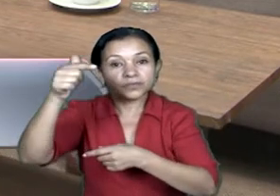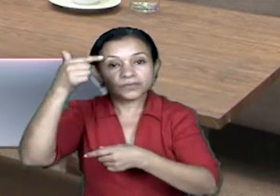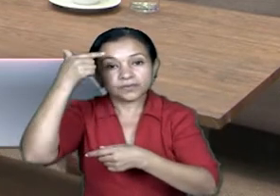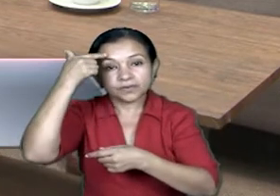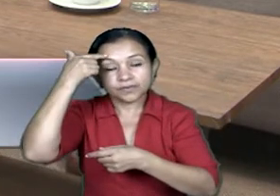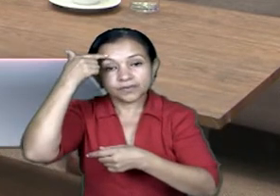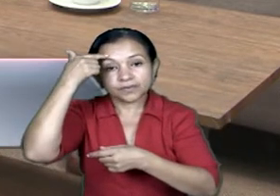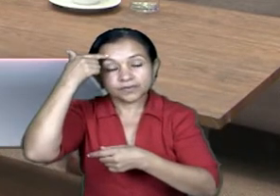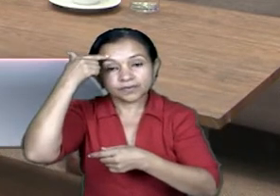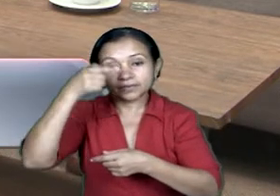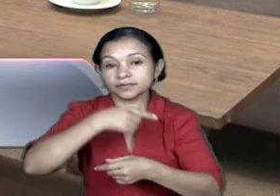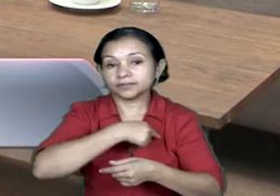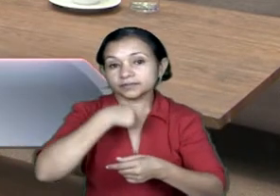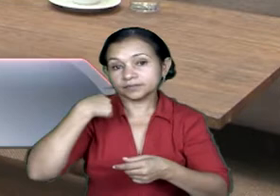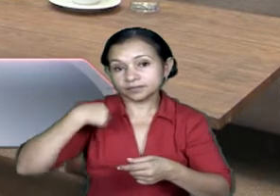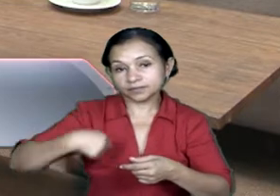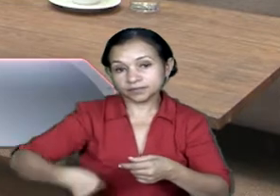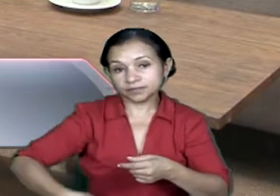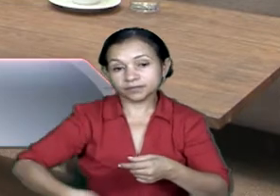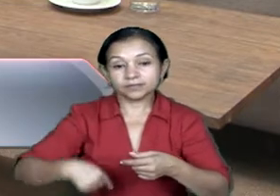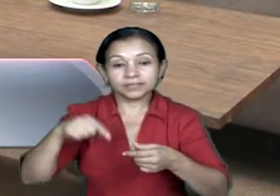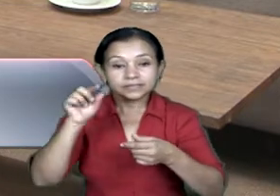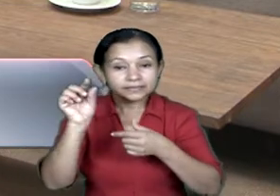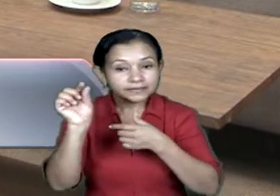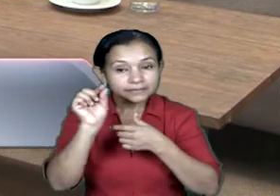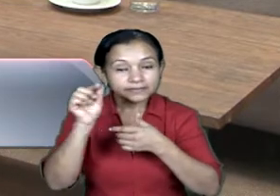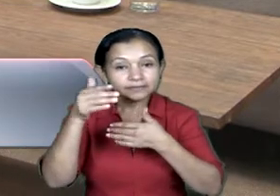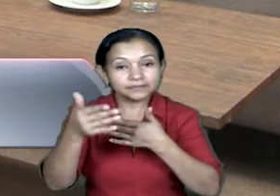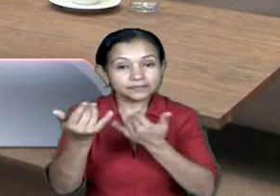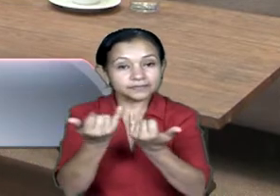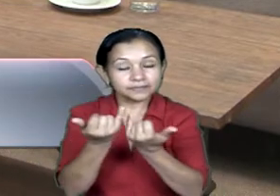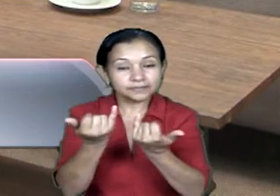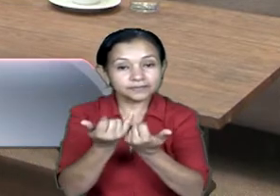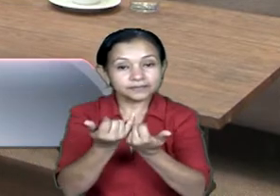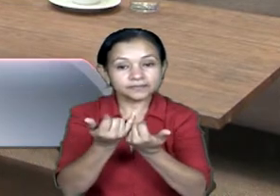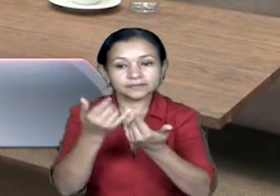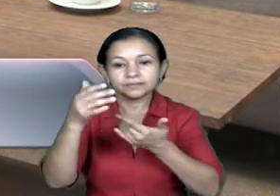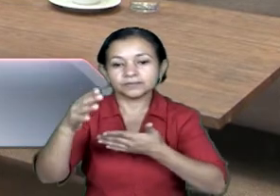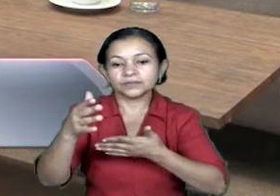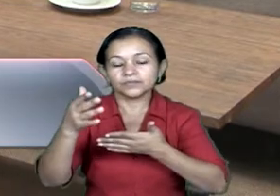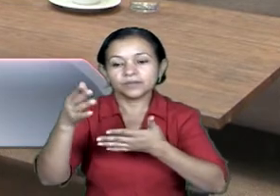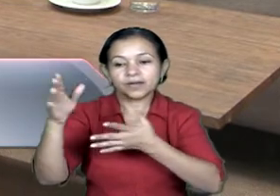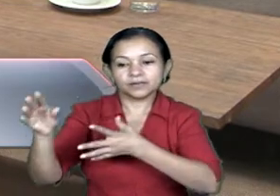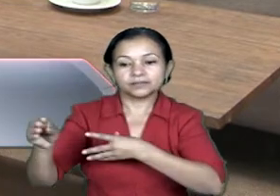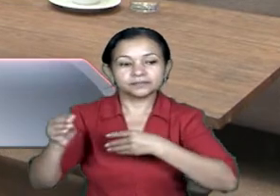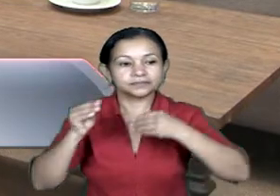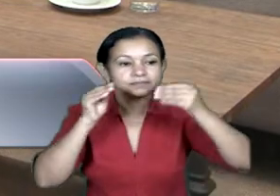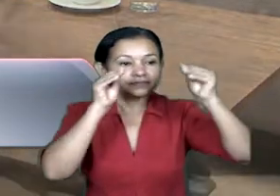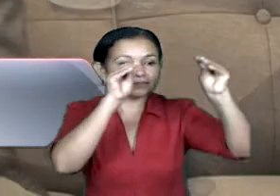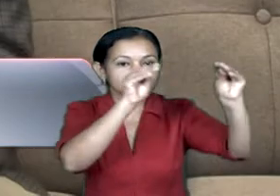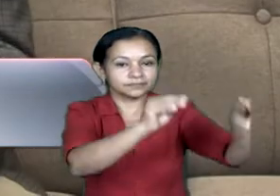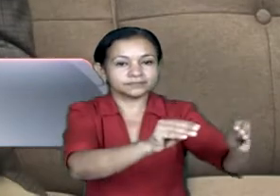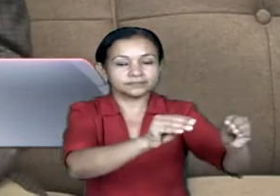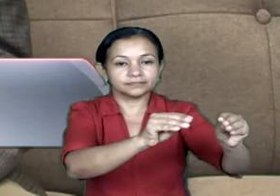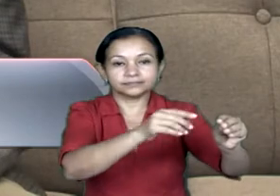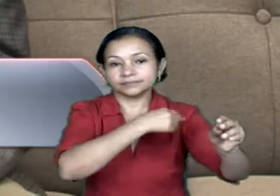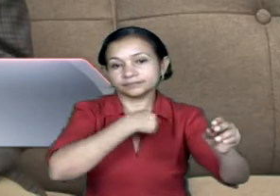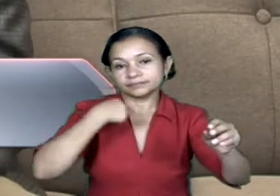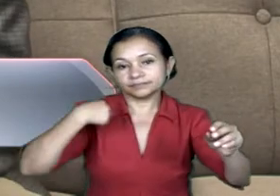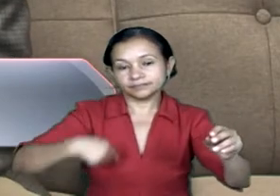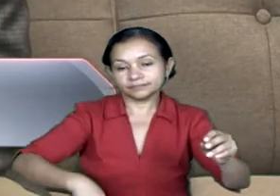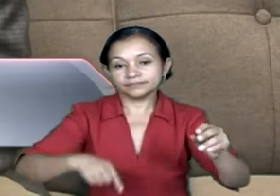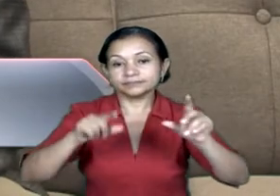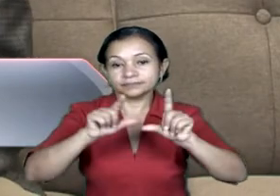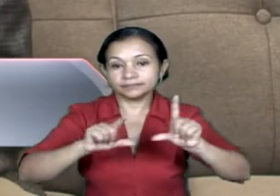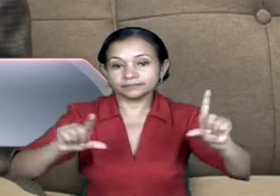República China, ¿no?, es el recién trasladado de continente a Taiwán. Y es un lugar,